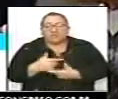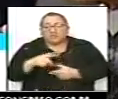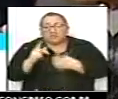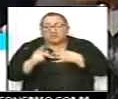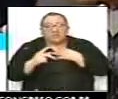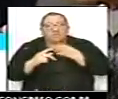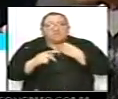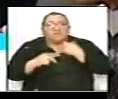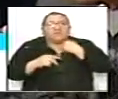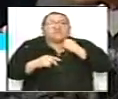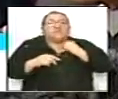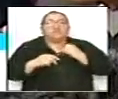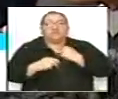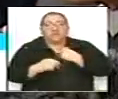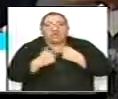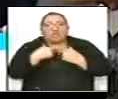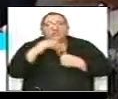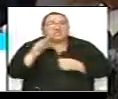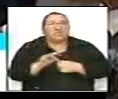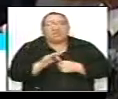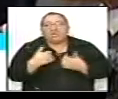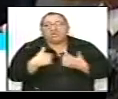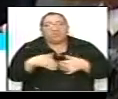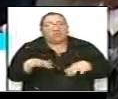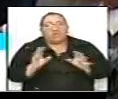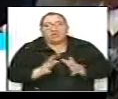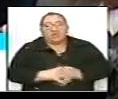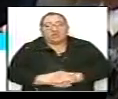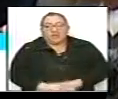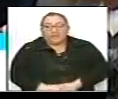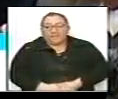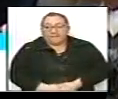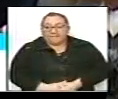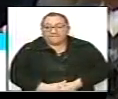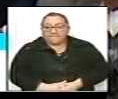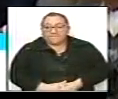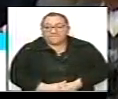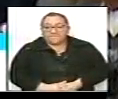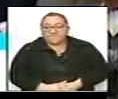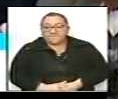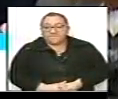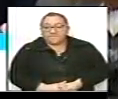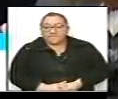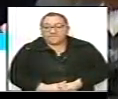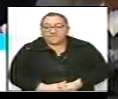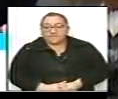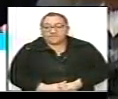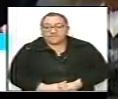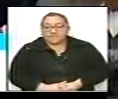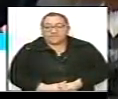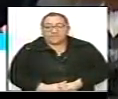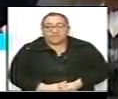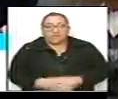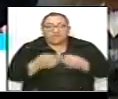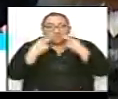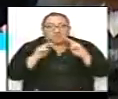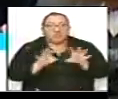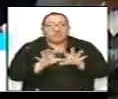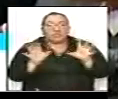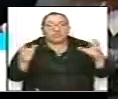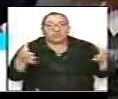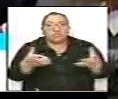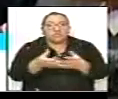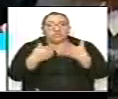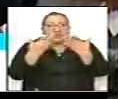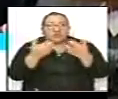neoliberal, marxista-leninista, socialdemócrata, democristiano, lo que fuera? Pero eran visiones de conjunto que